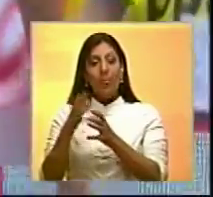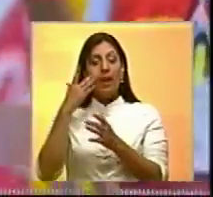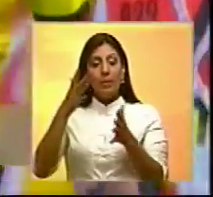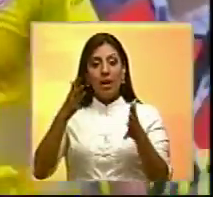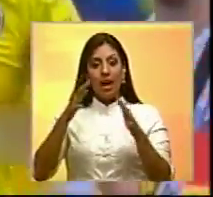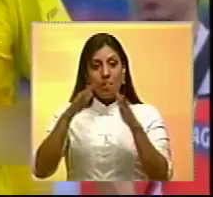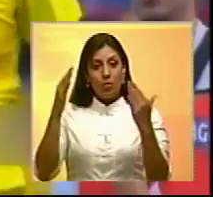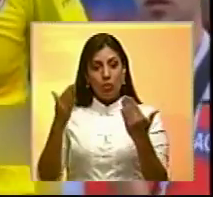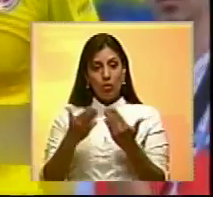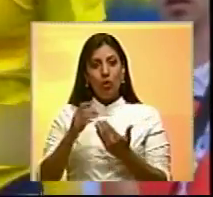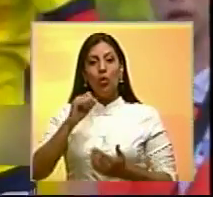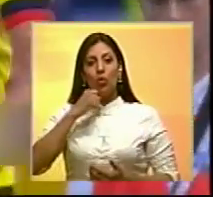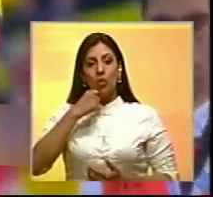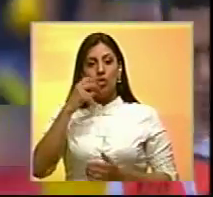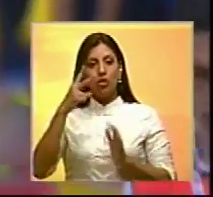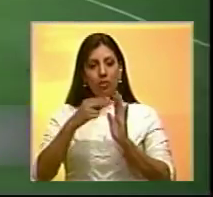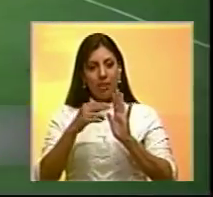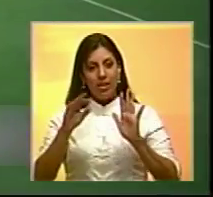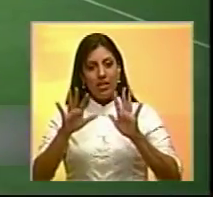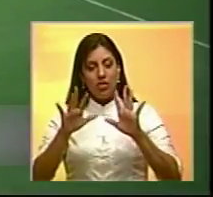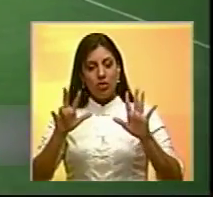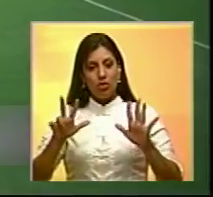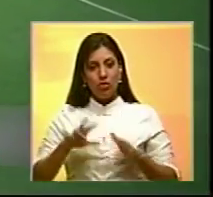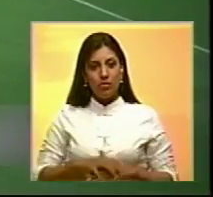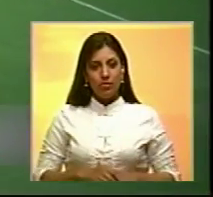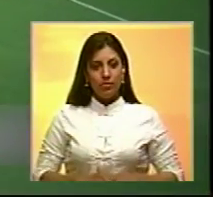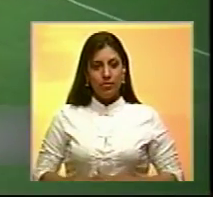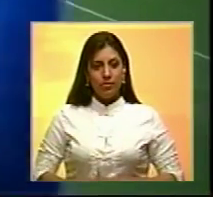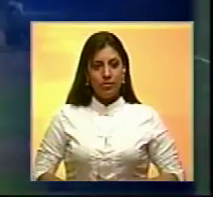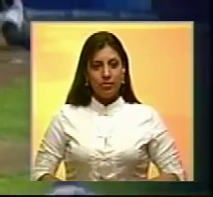clasificar al Mundial de Rusia 2018.